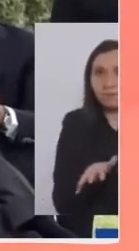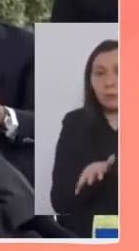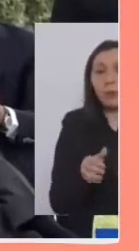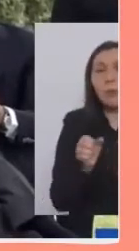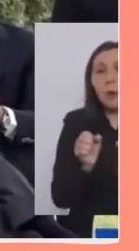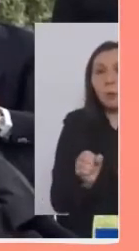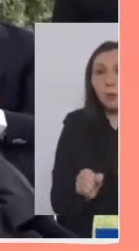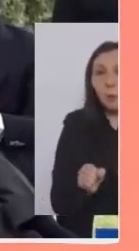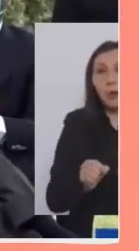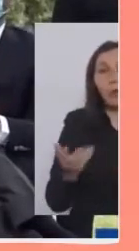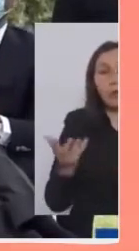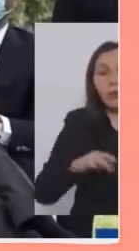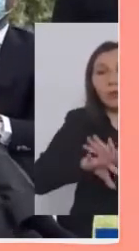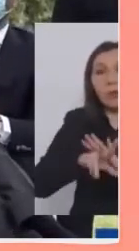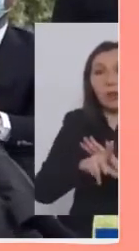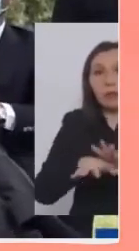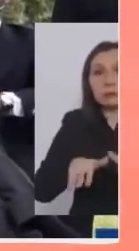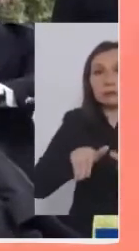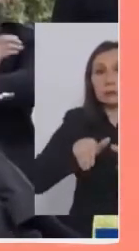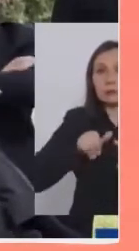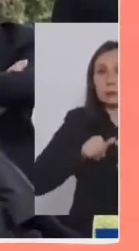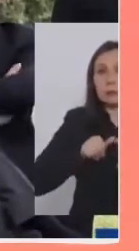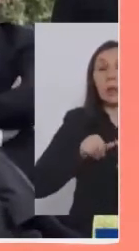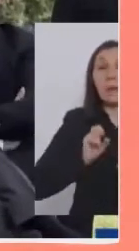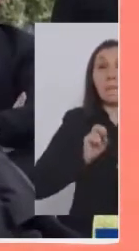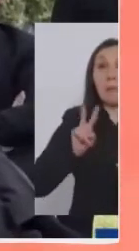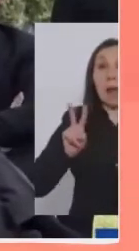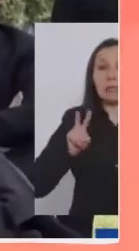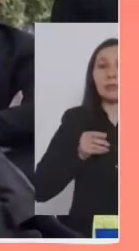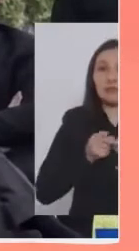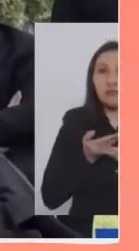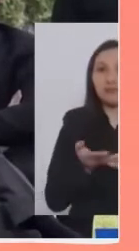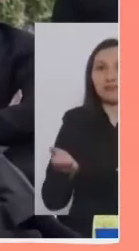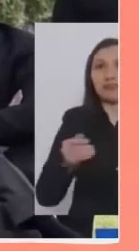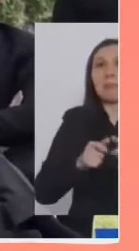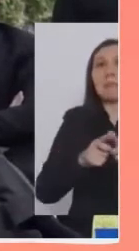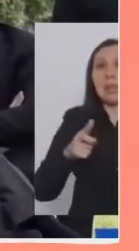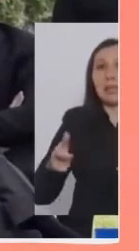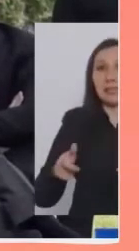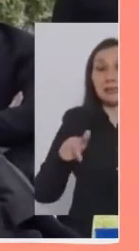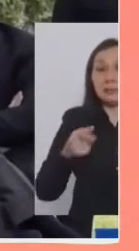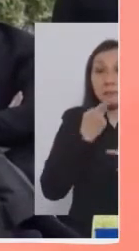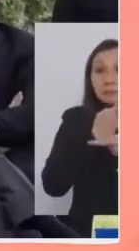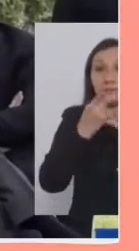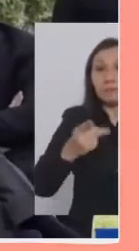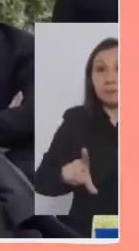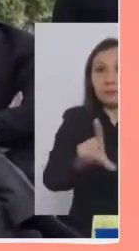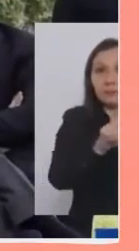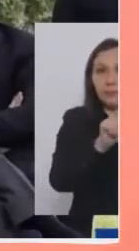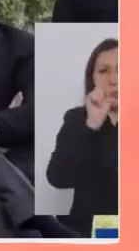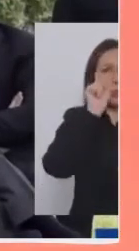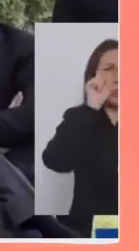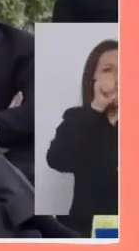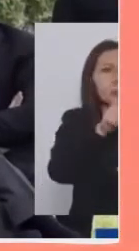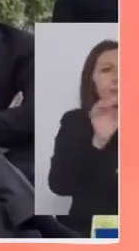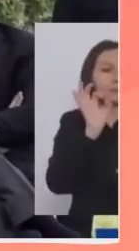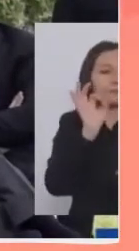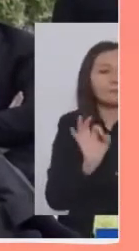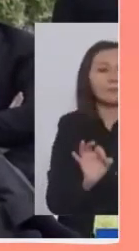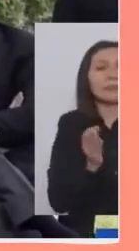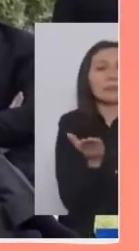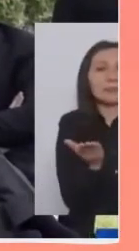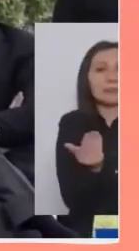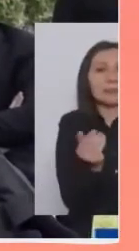cerrado. Es lo que dice, bueno, esta ley. La ley es bastante clara. Ahora viene a entregar, digamos, primero viene